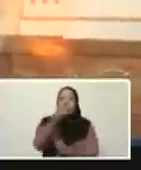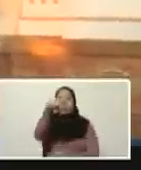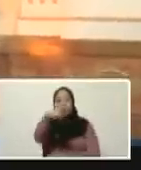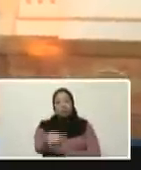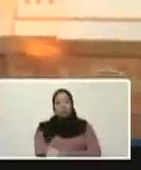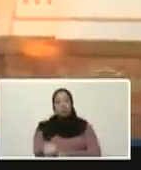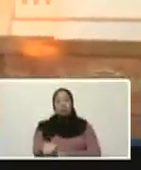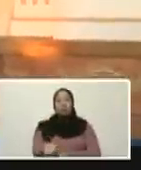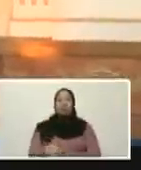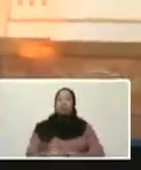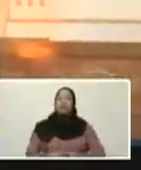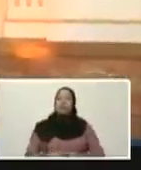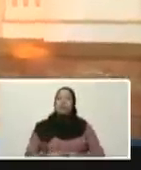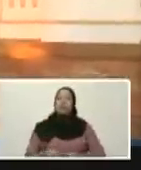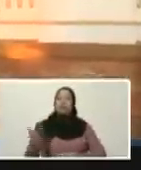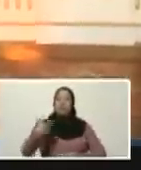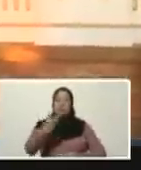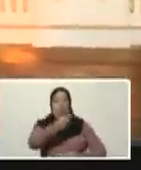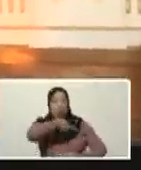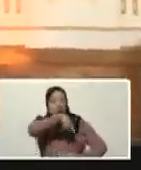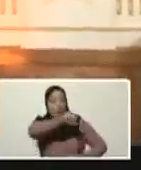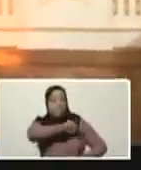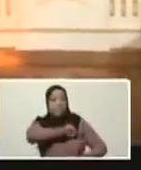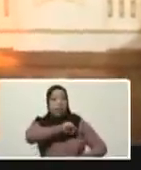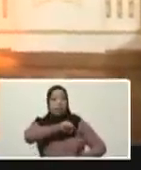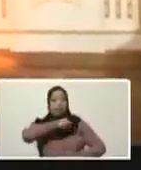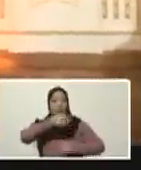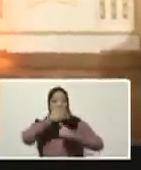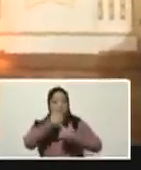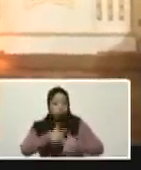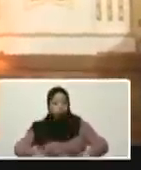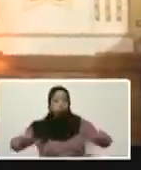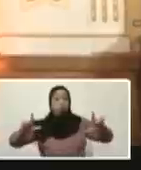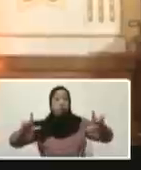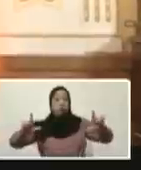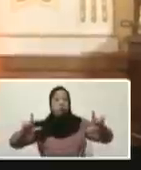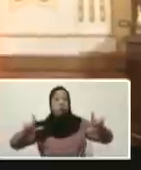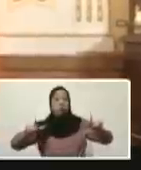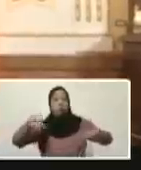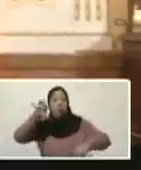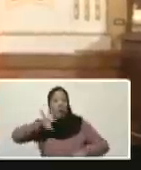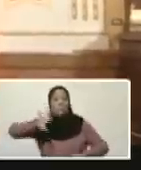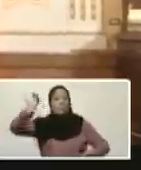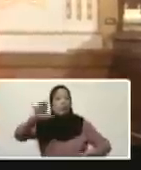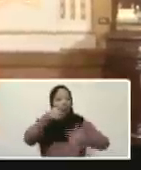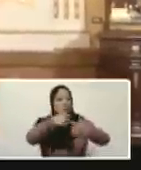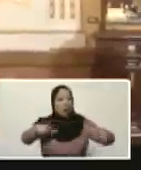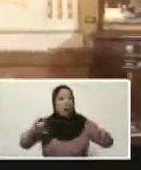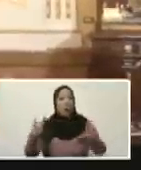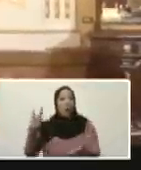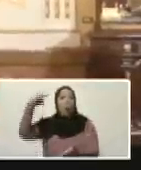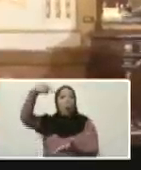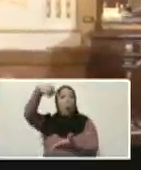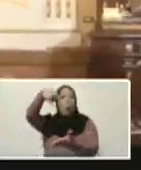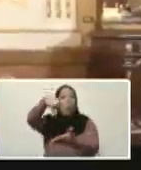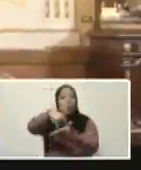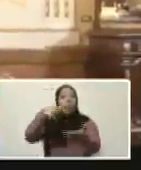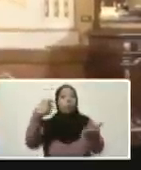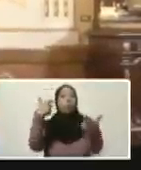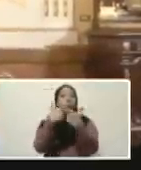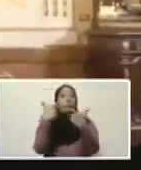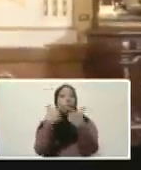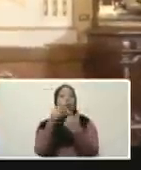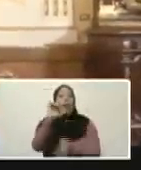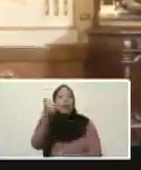la tiranía colonial de España. Liberar a la patria en Carabobo costó una década de